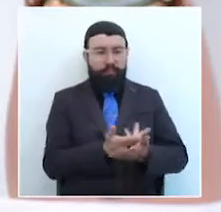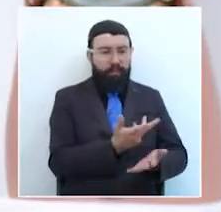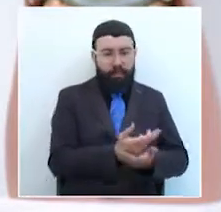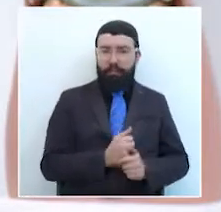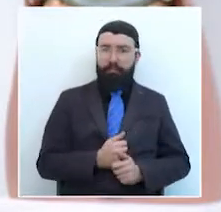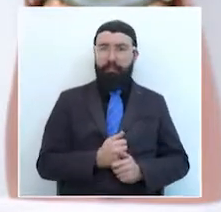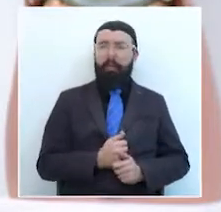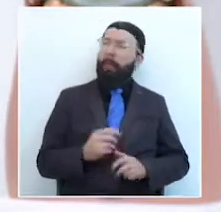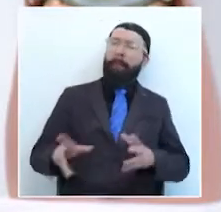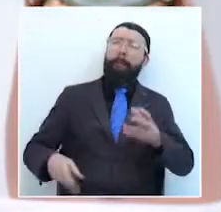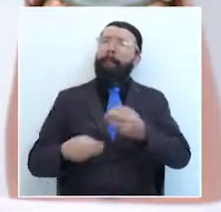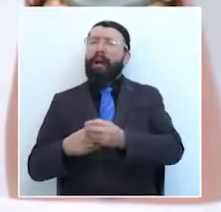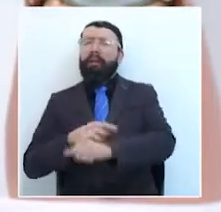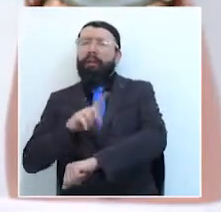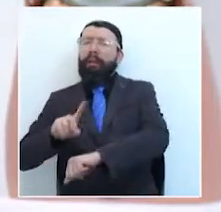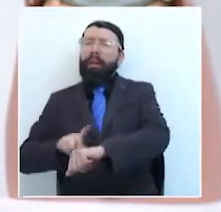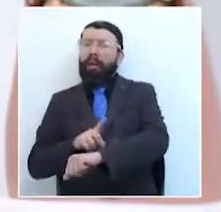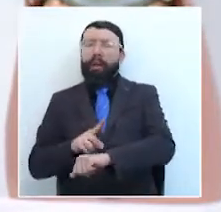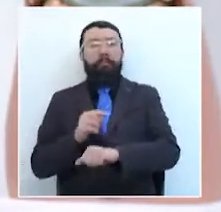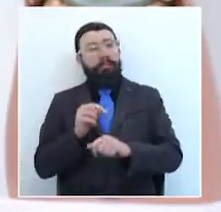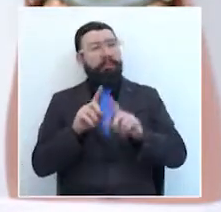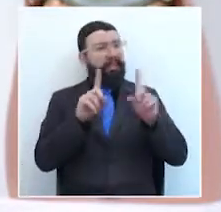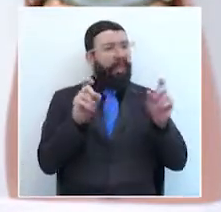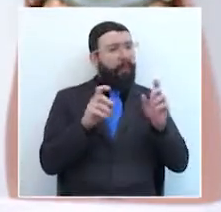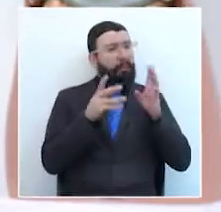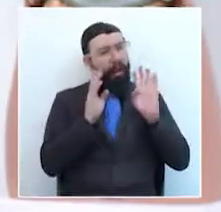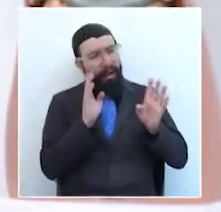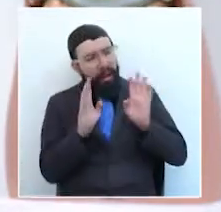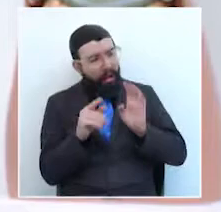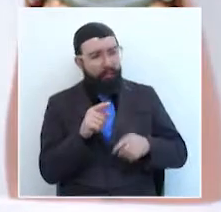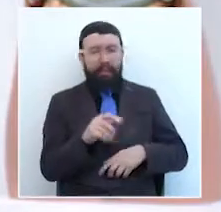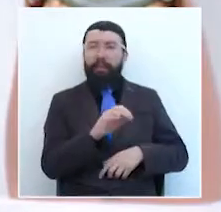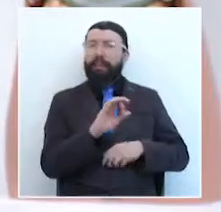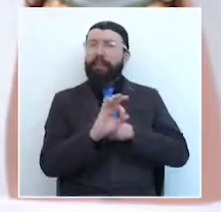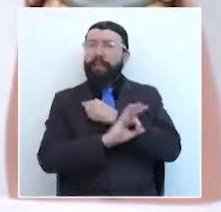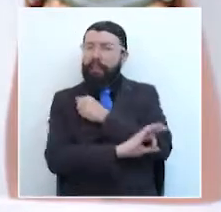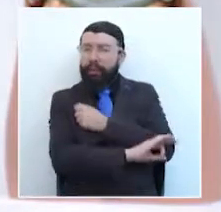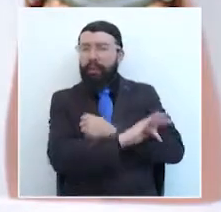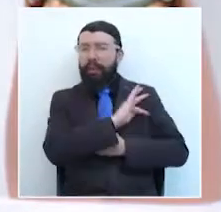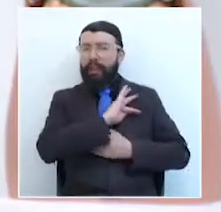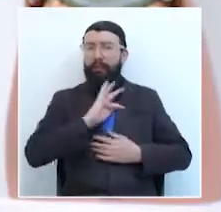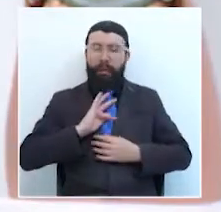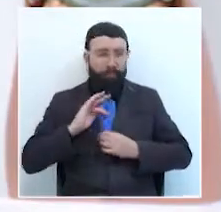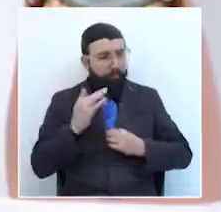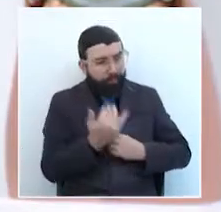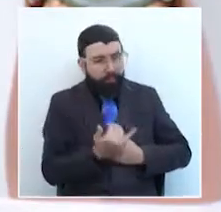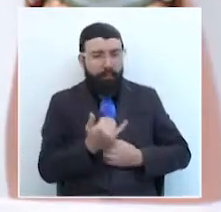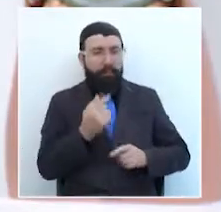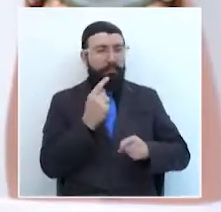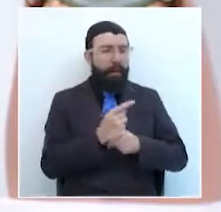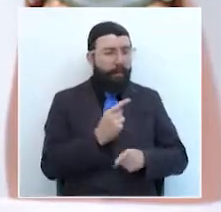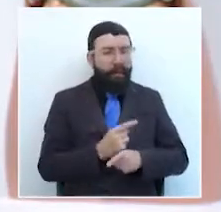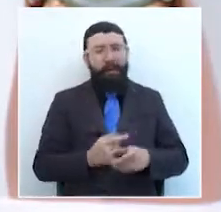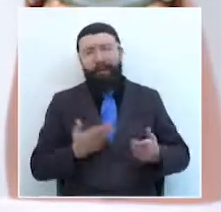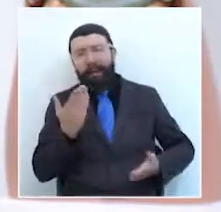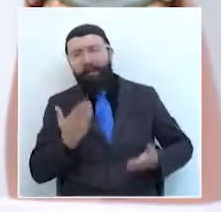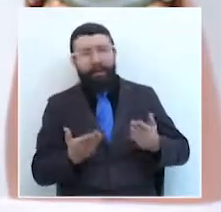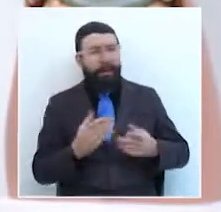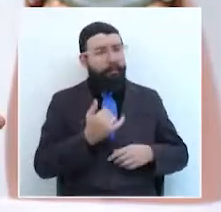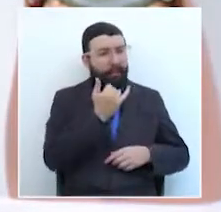otro tiempo de la consulta se maneja el tema pues psicoterapéutico aunque nosotros tenemos de rutina y según cada caso específico